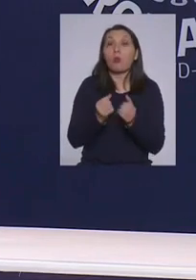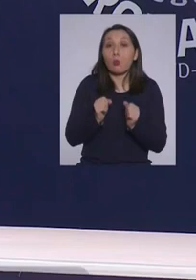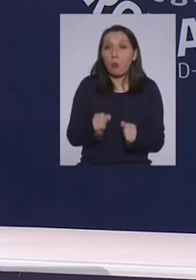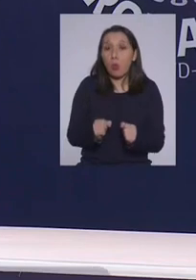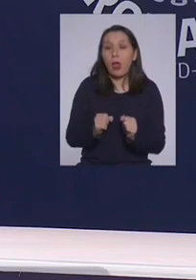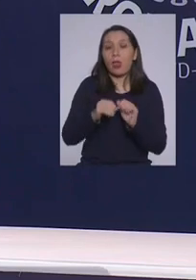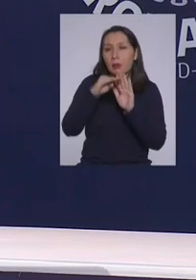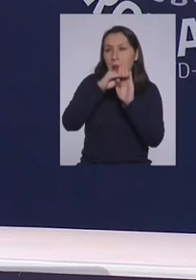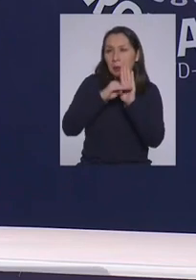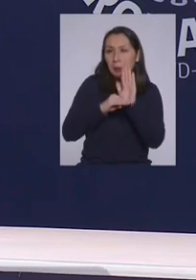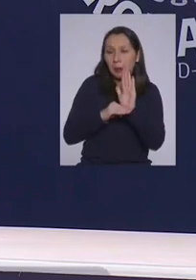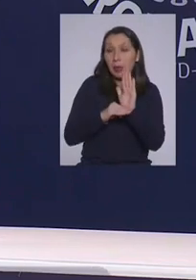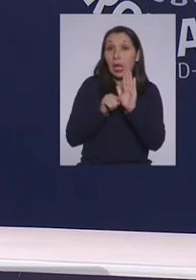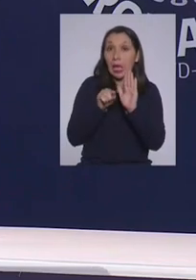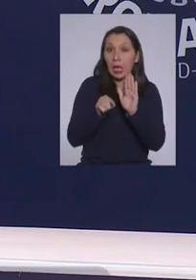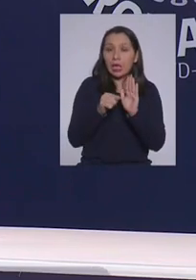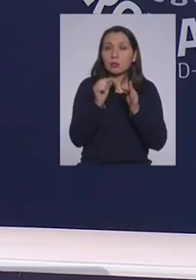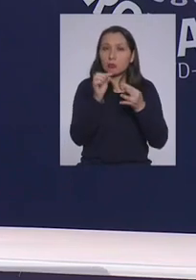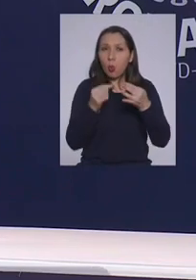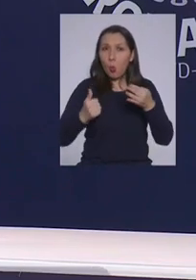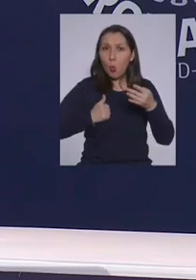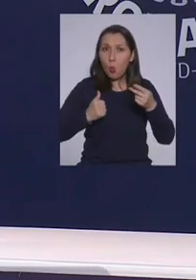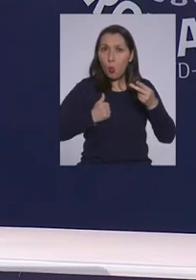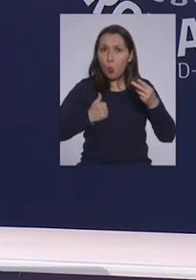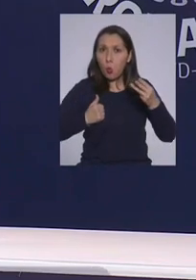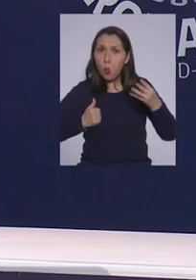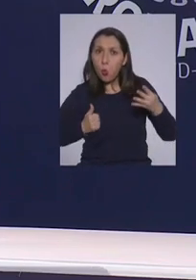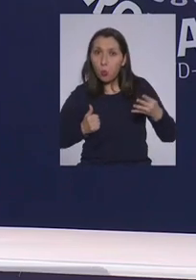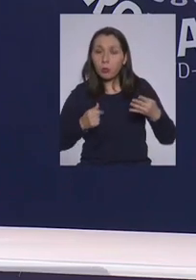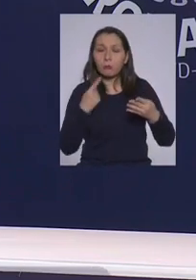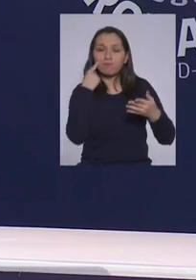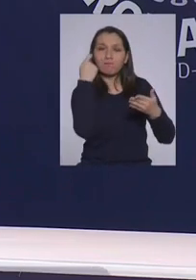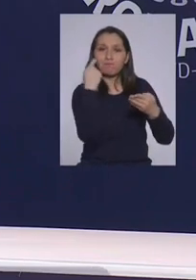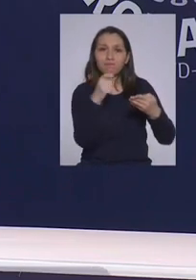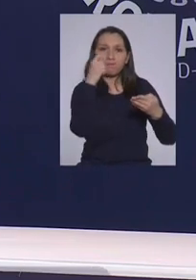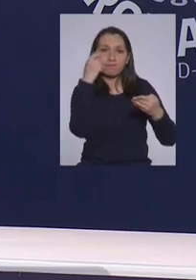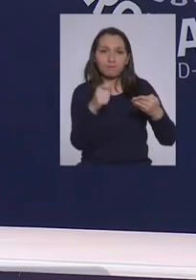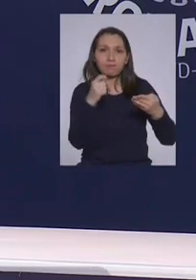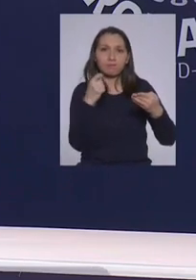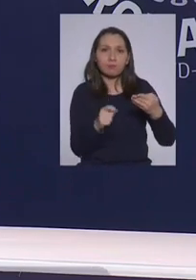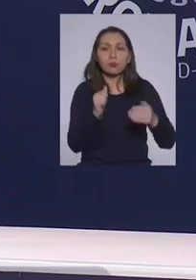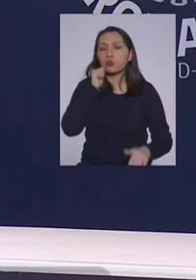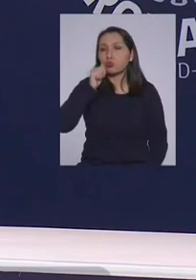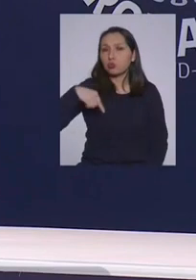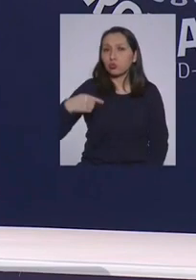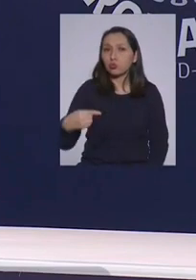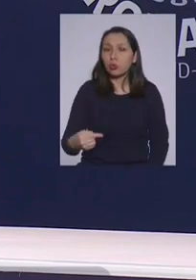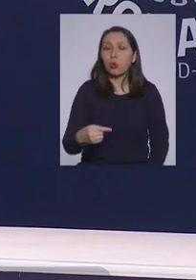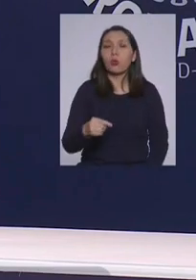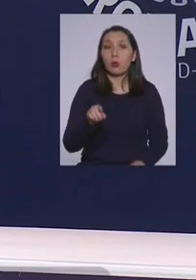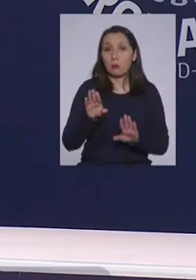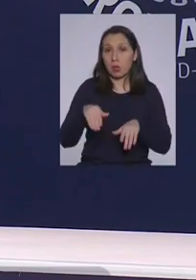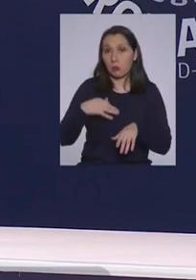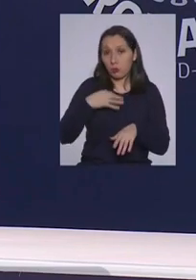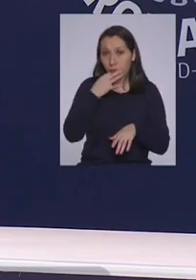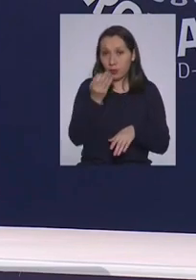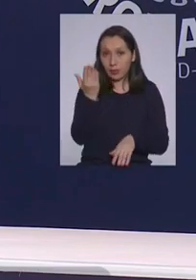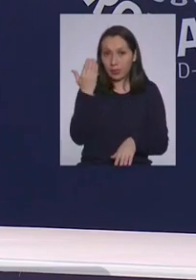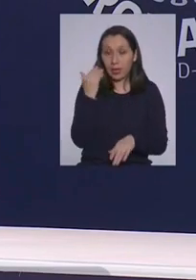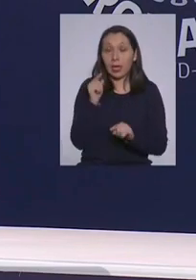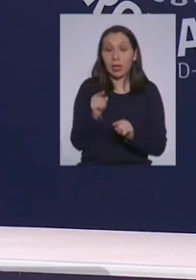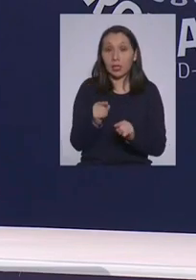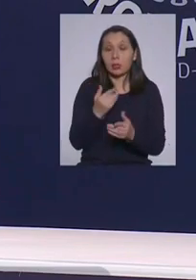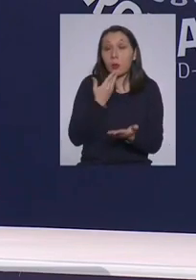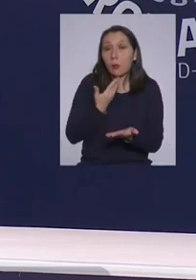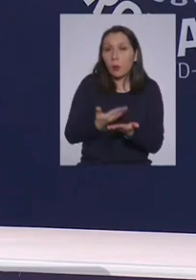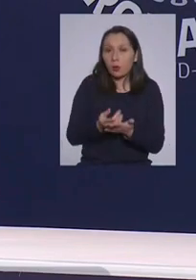tomar una medida. Y esos parámetros efectivamente los evaluamos diariamente con los parámetros que contamos. Y en